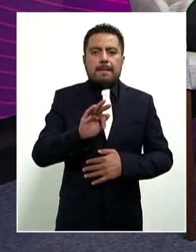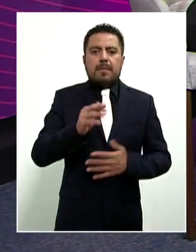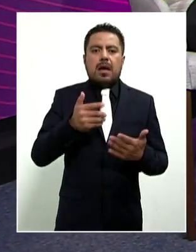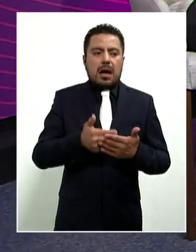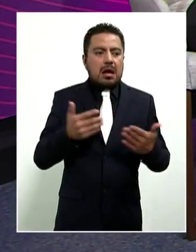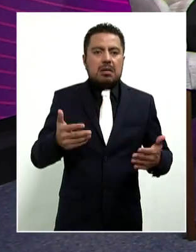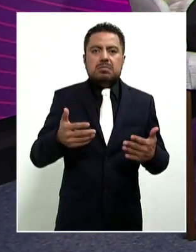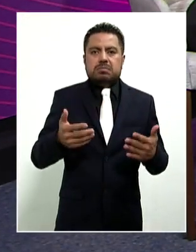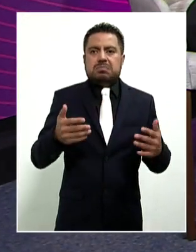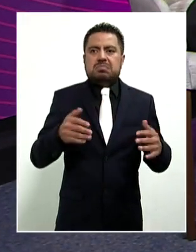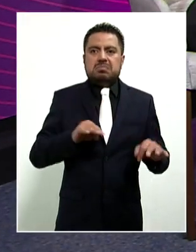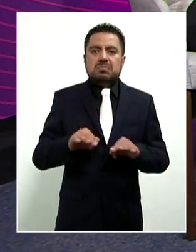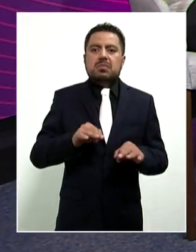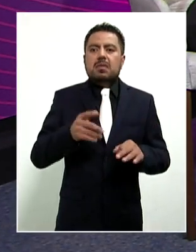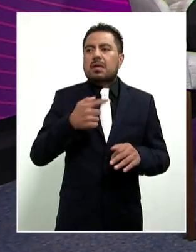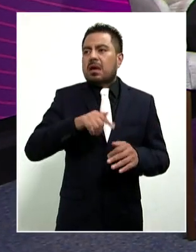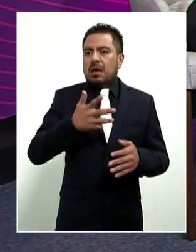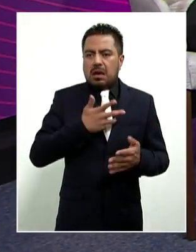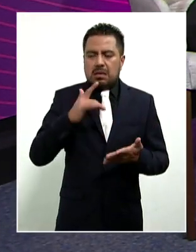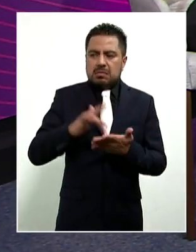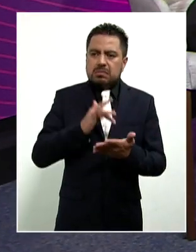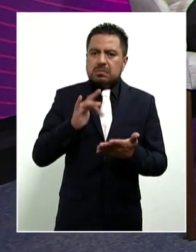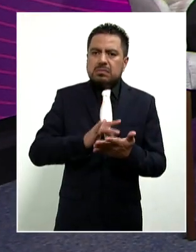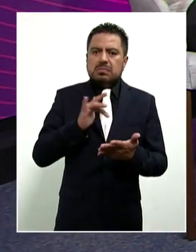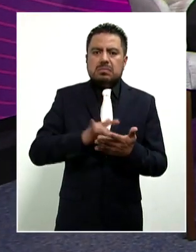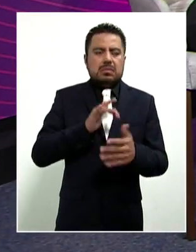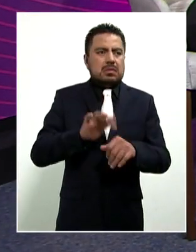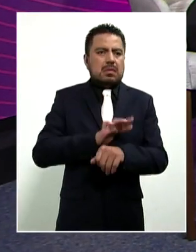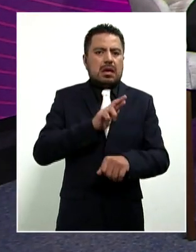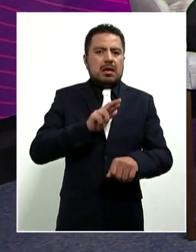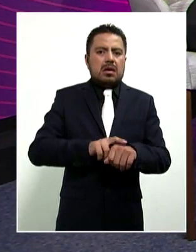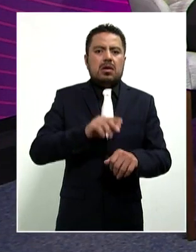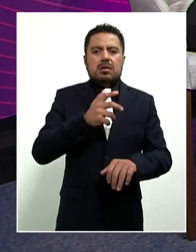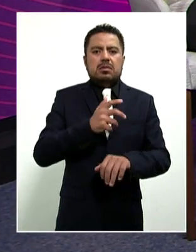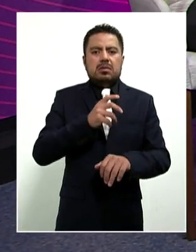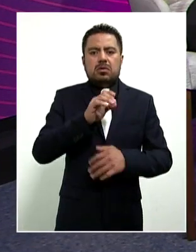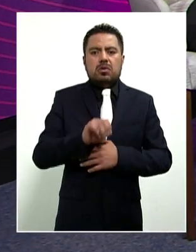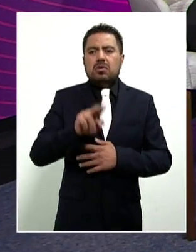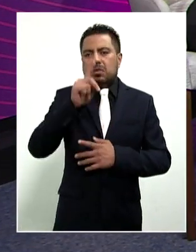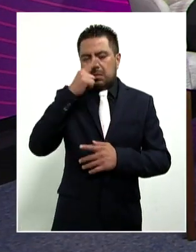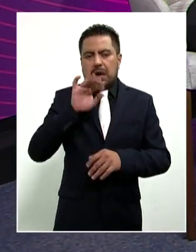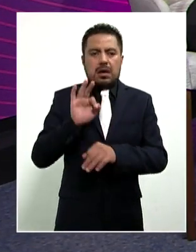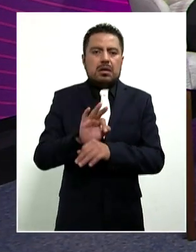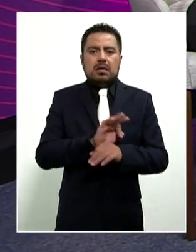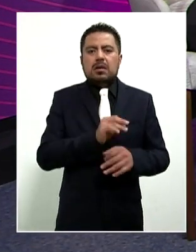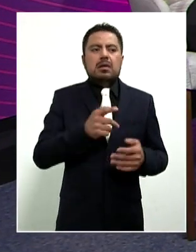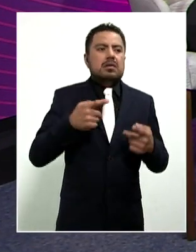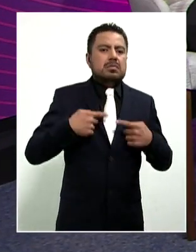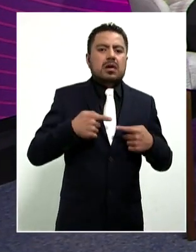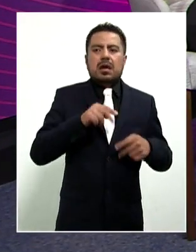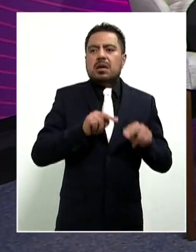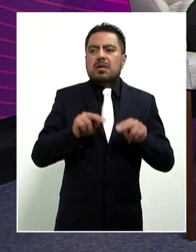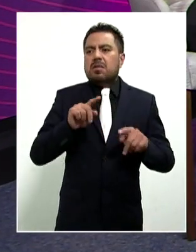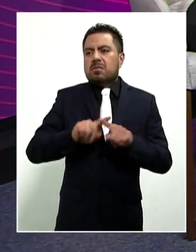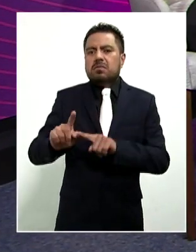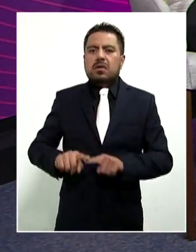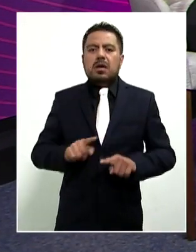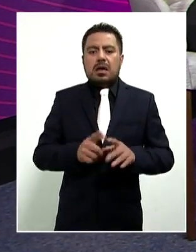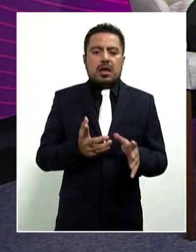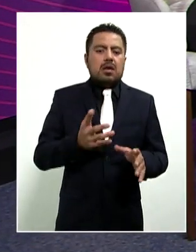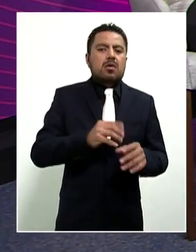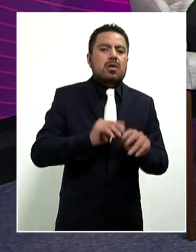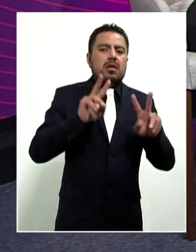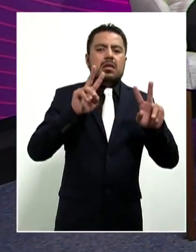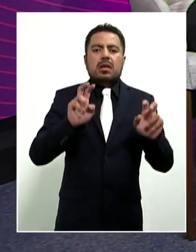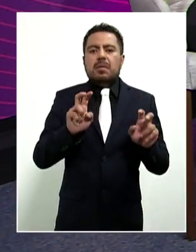actuar. Hemos tenido un apoyo enorme de parte del Alto Comisionado de Naciones Unidas para Refugiados a varios niveles, y incluido el